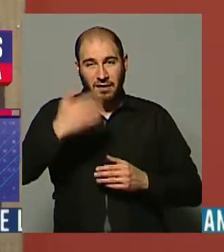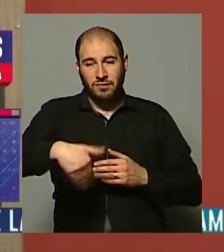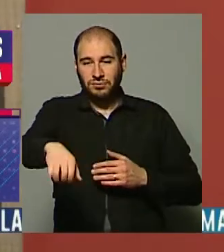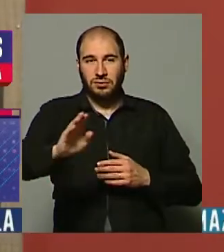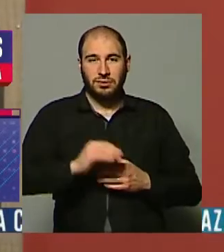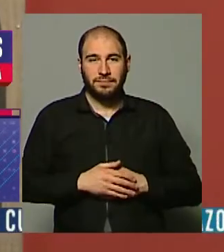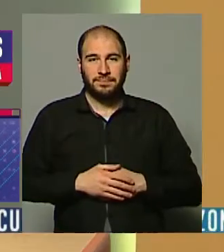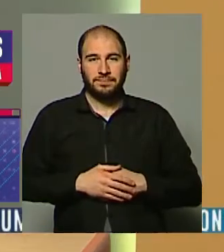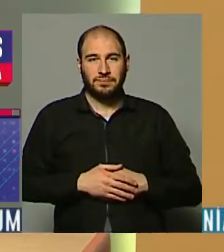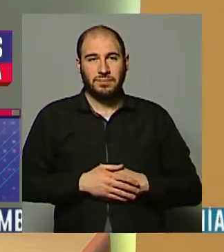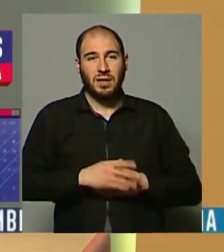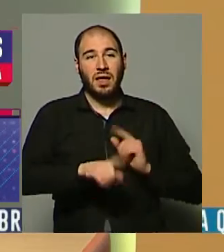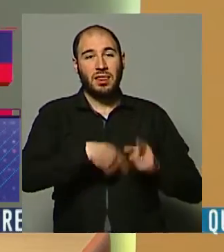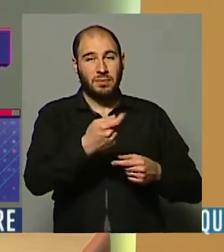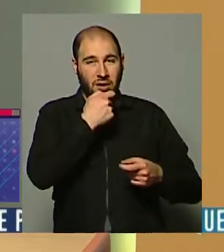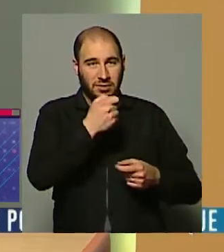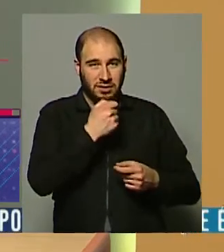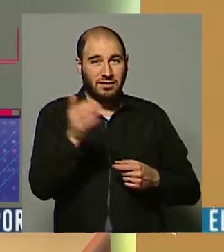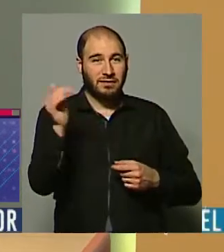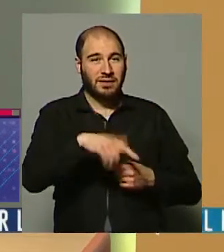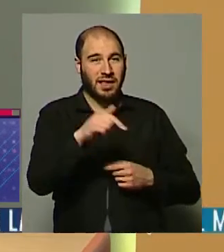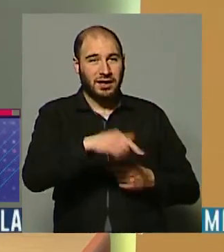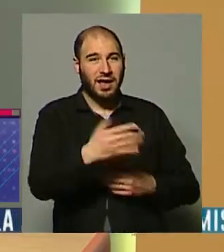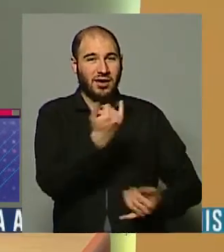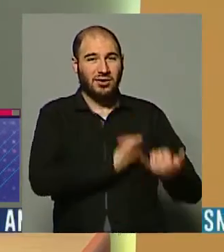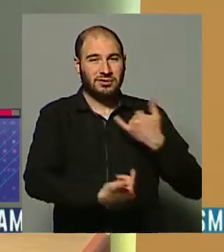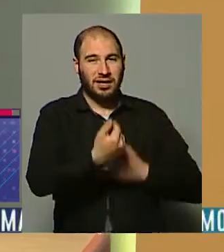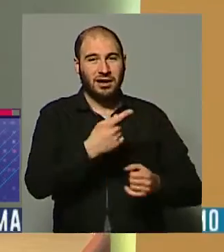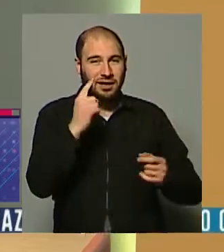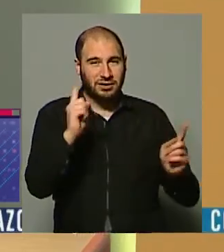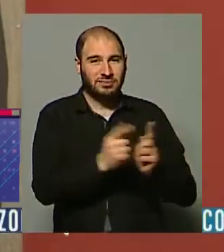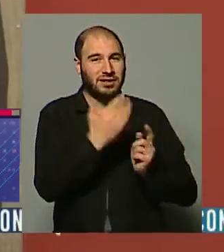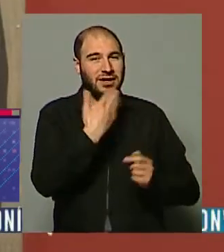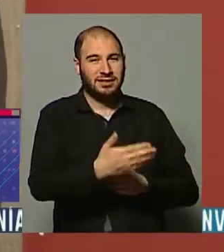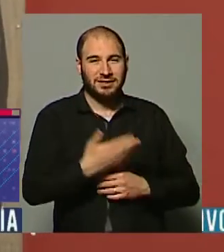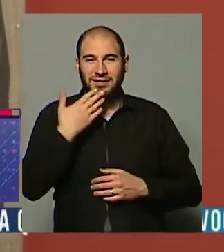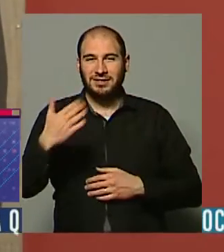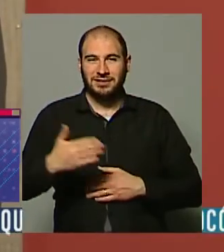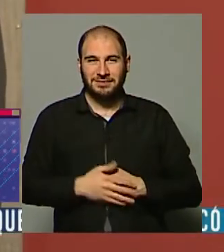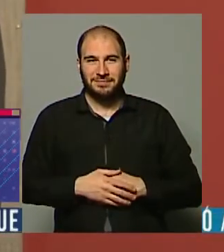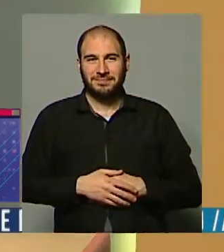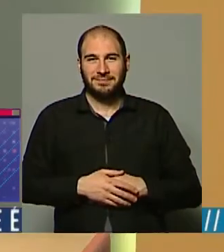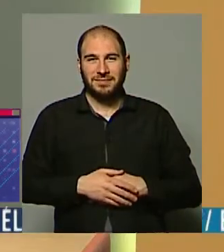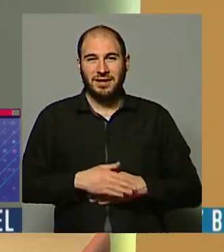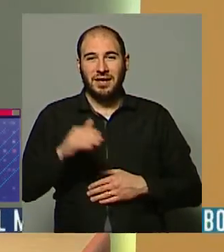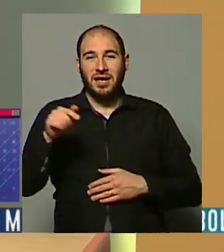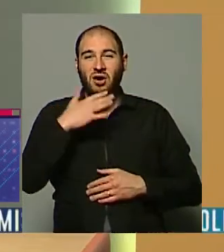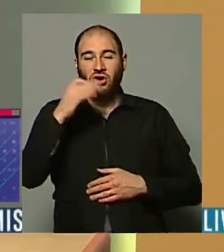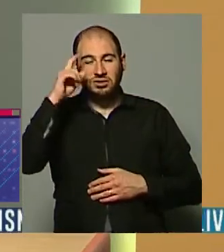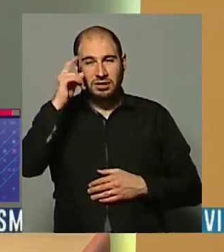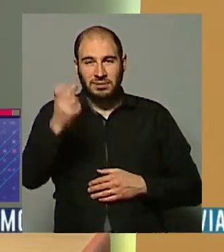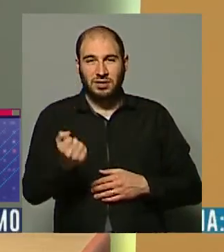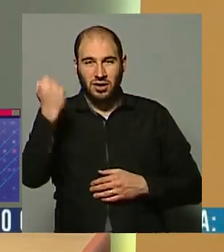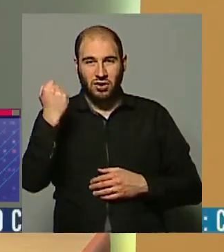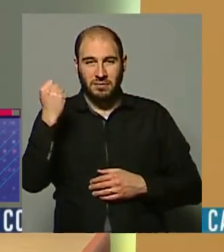hay que atenerse. Bien, después del conversatorio te puedes venir acá a contarnos el resumen. Muchas gracias. Gracias, a la próxima. Era José Vargas, nuestro